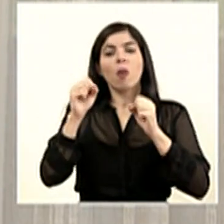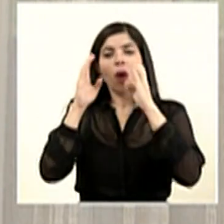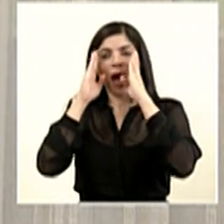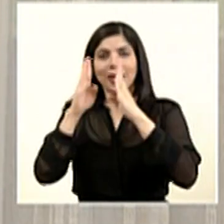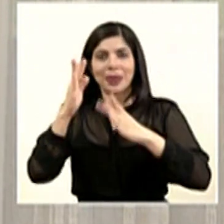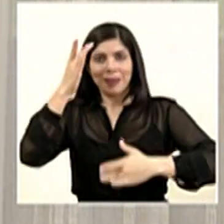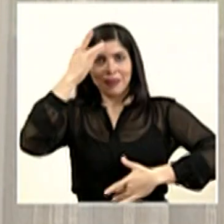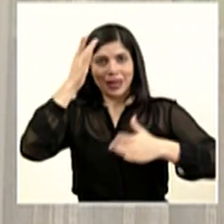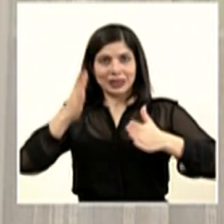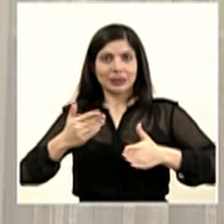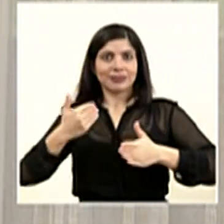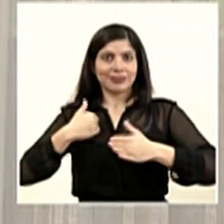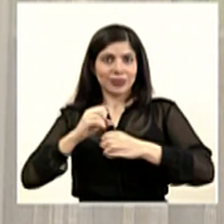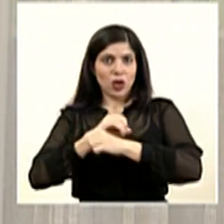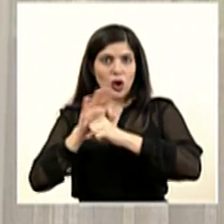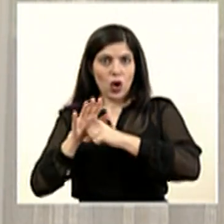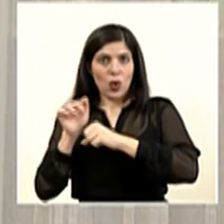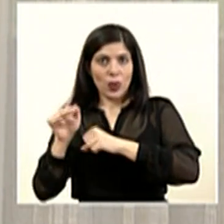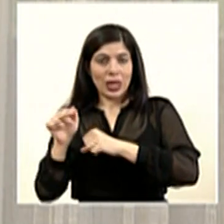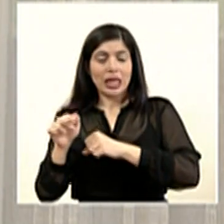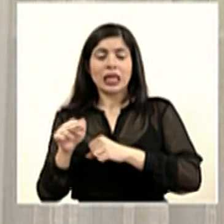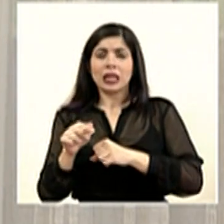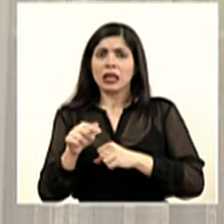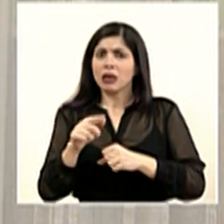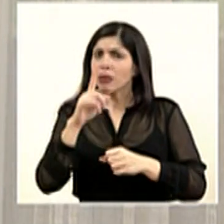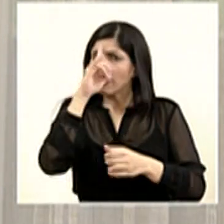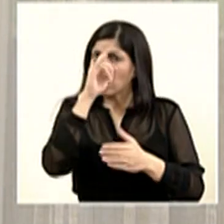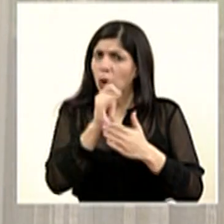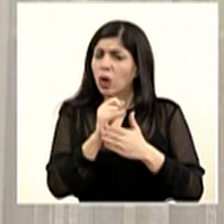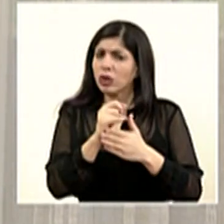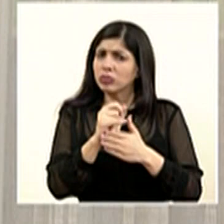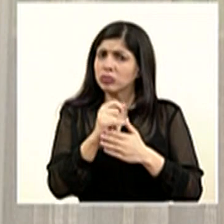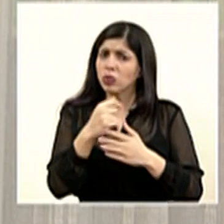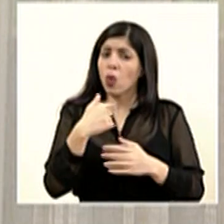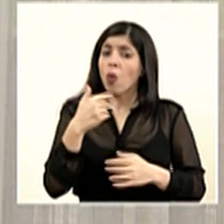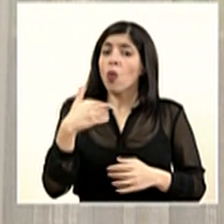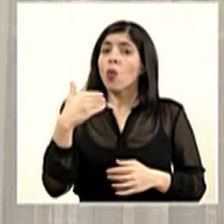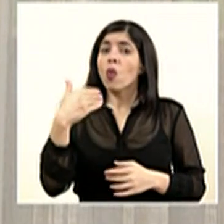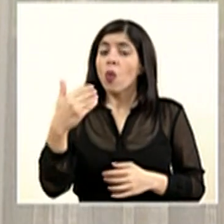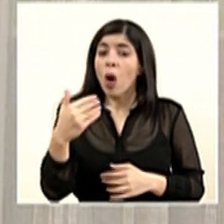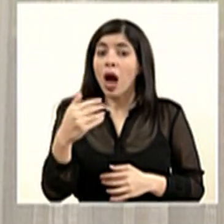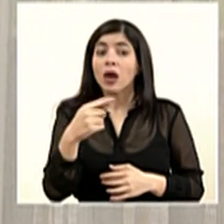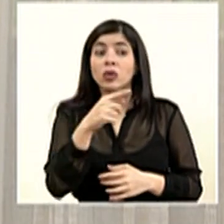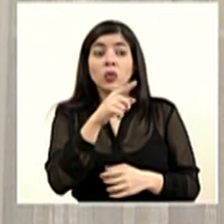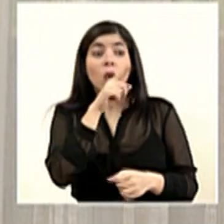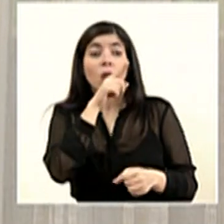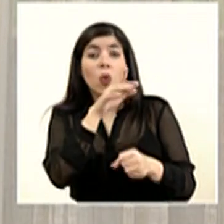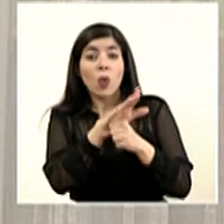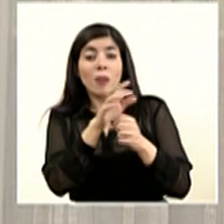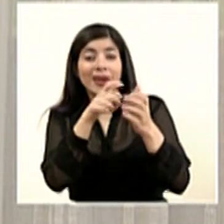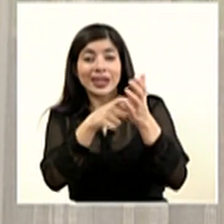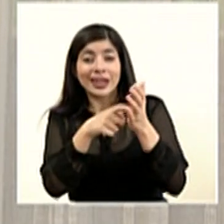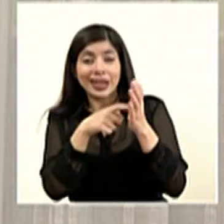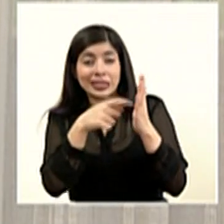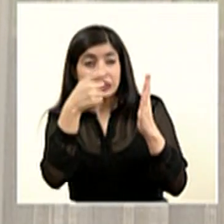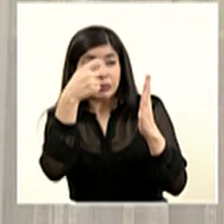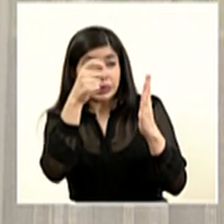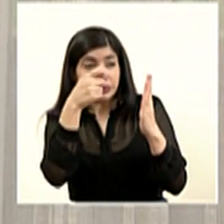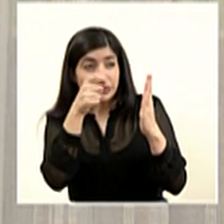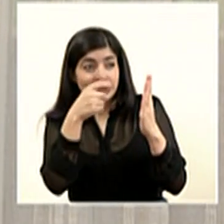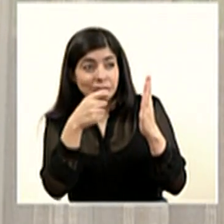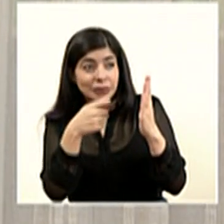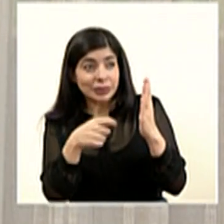COVID-19. Y en ese sentido, créame que en el momento que se cumplan con todos los requisitos y todos los